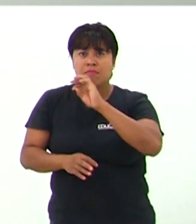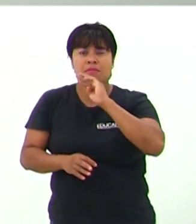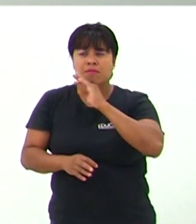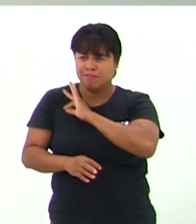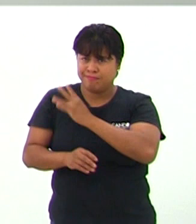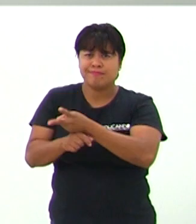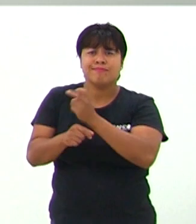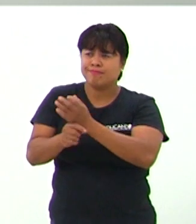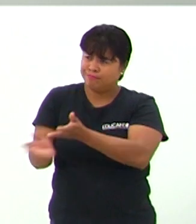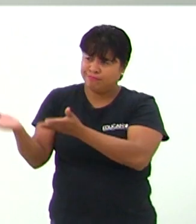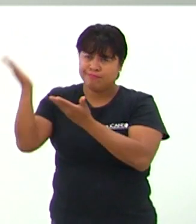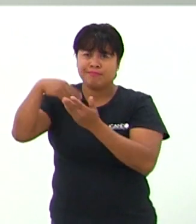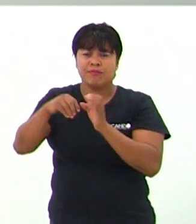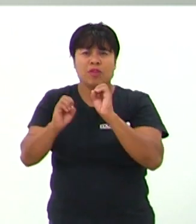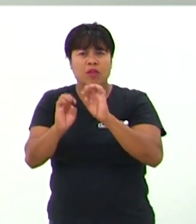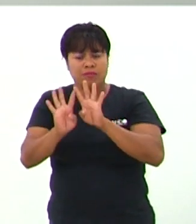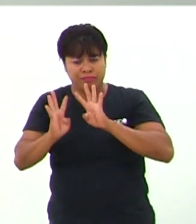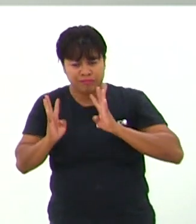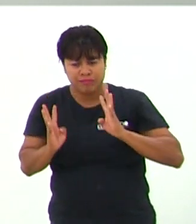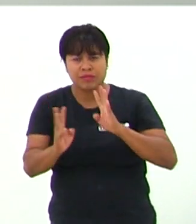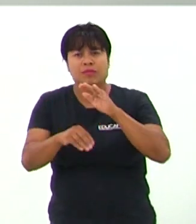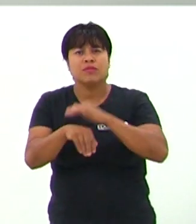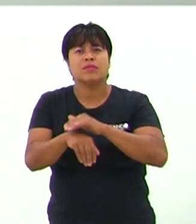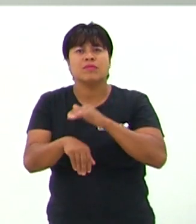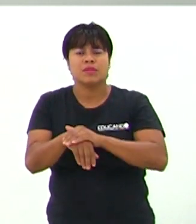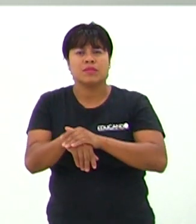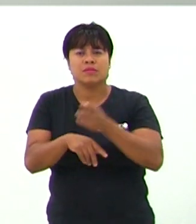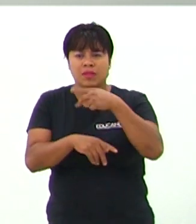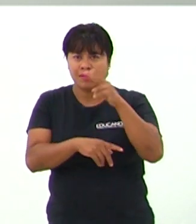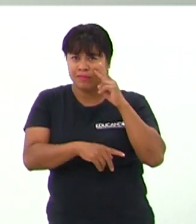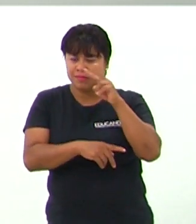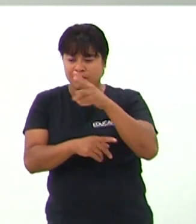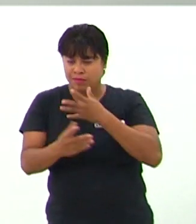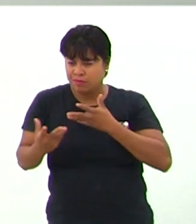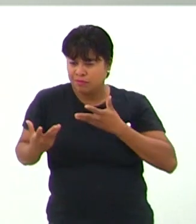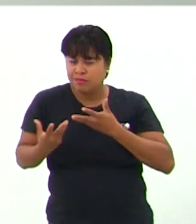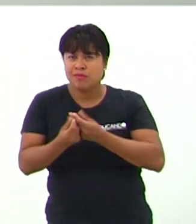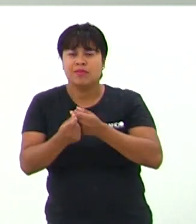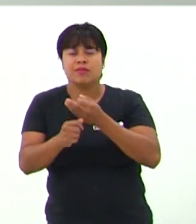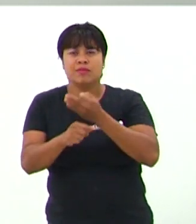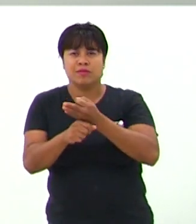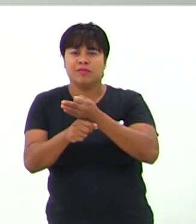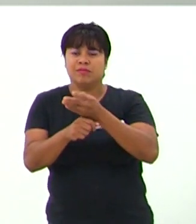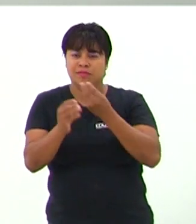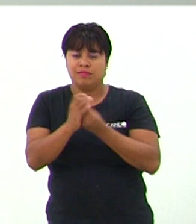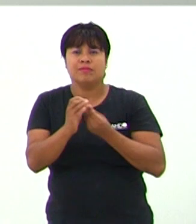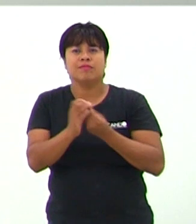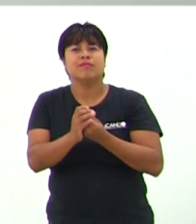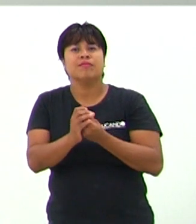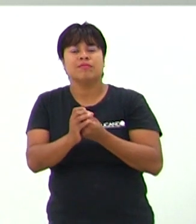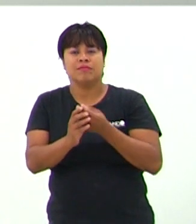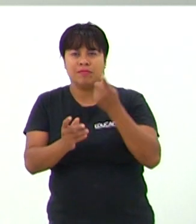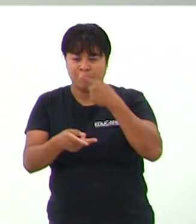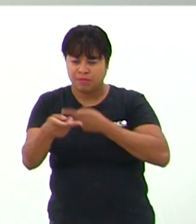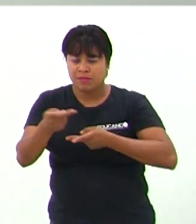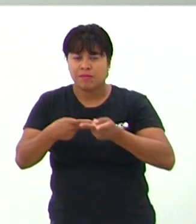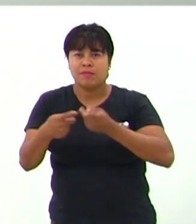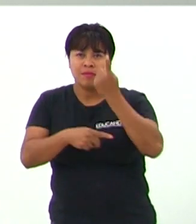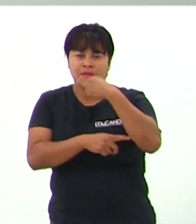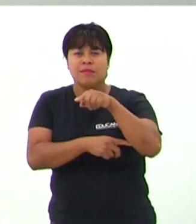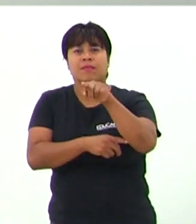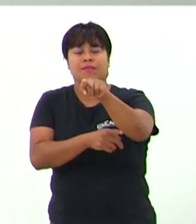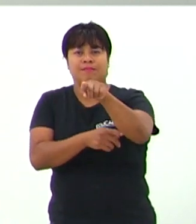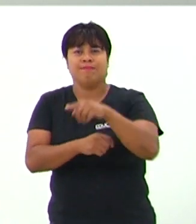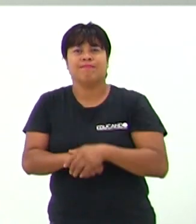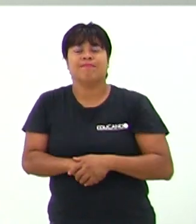puedes invitarlos o reunirte con tus amigos y amigas para que juntos puedan observar esta sesión que hemos